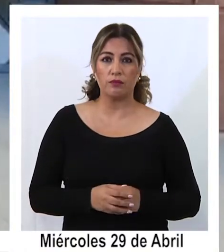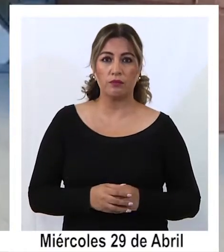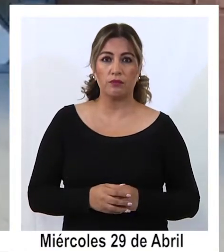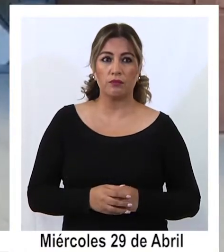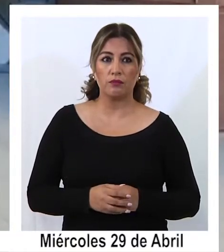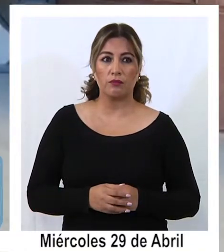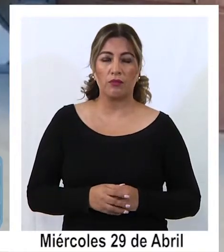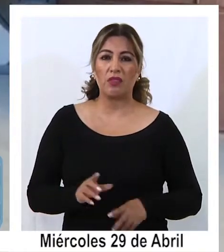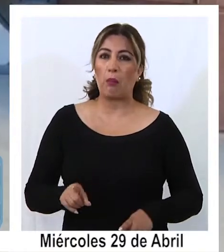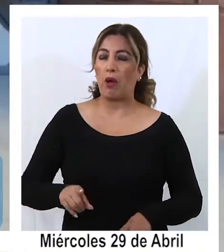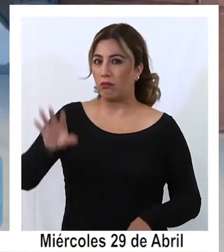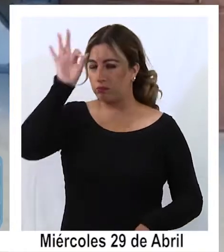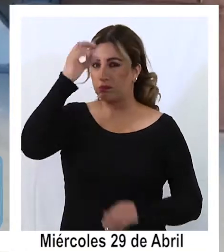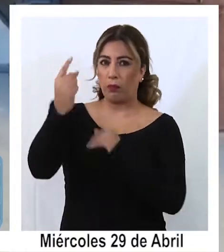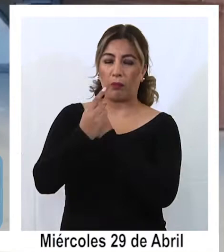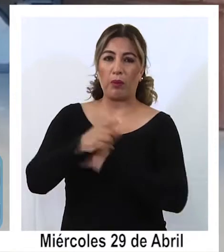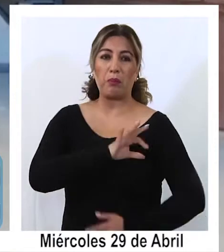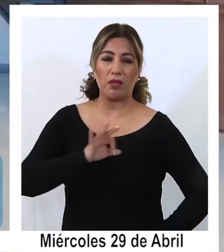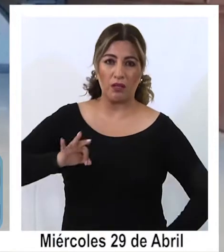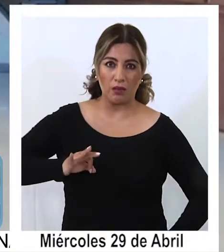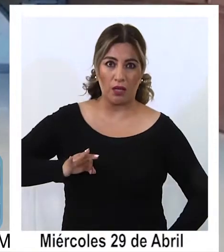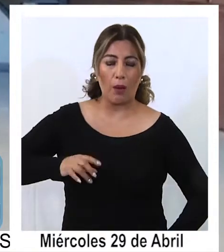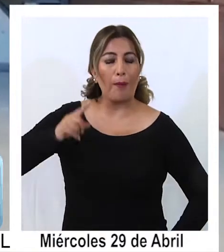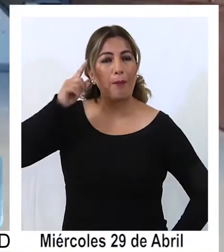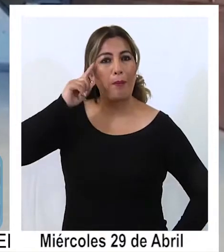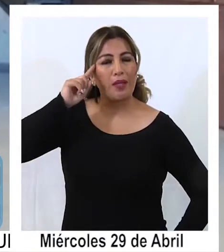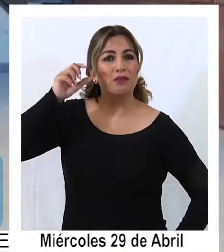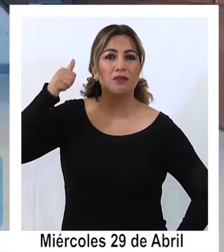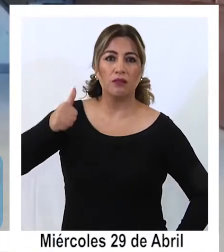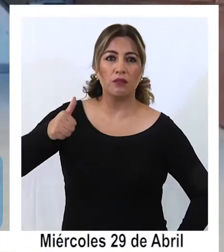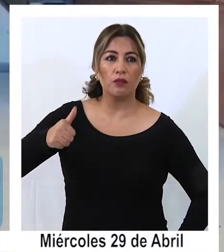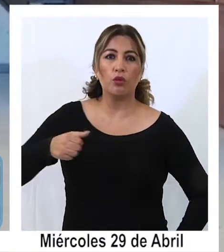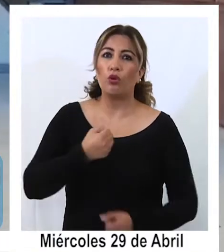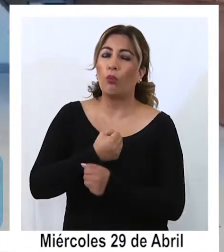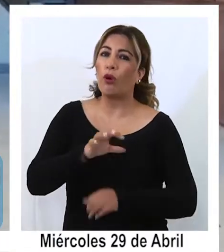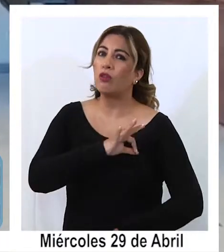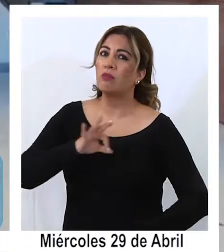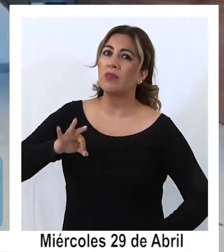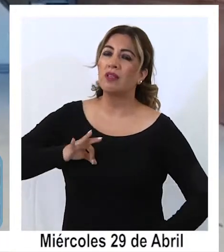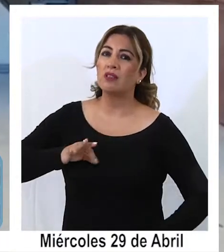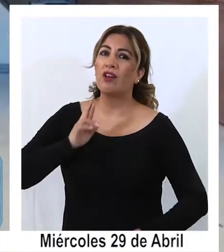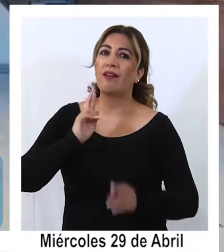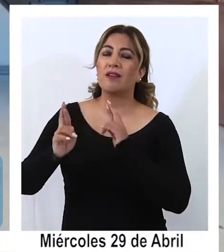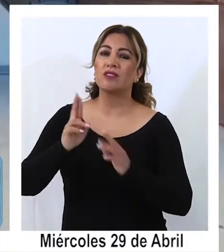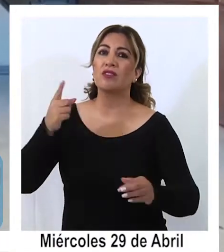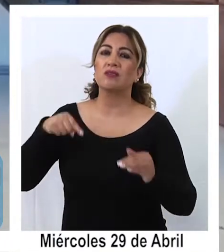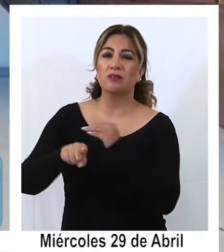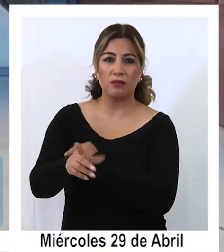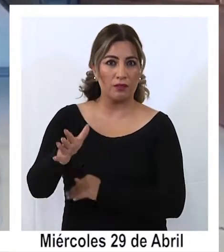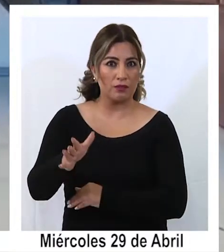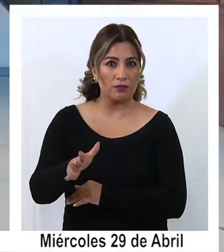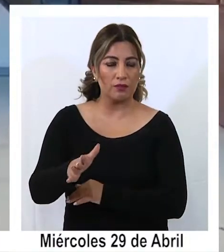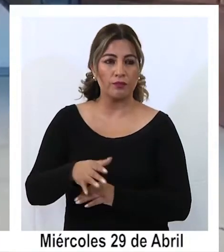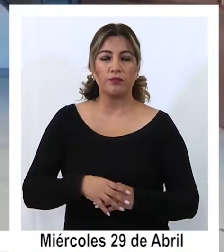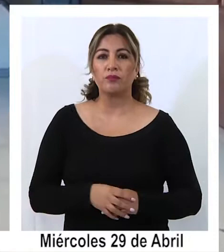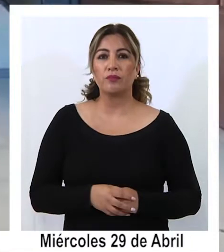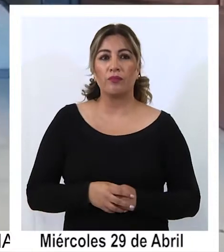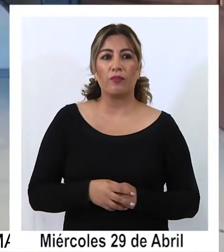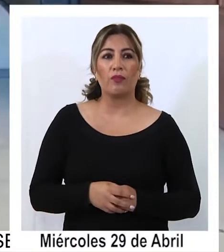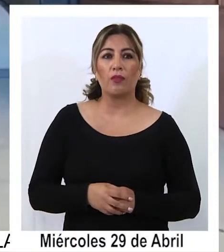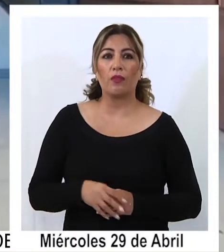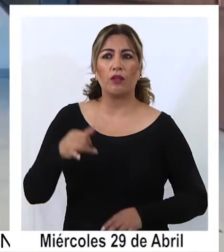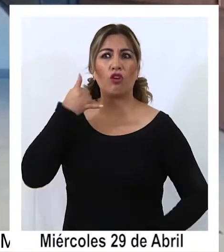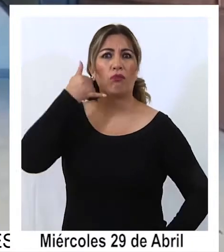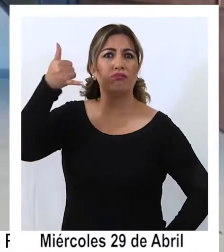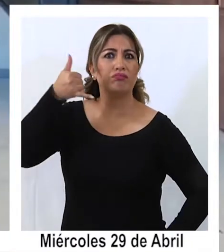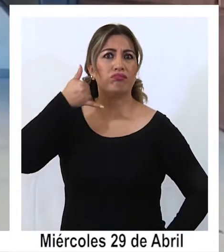juzgada. Espero que el Ministerio recapacite. No he logrado hablar con el Ministro de Relaciones Exteriores, quien, a pesar de haberlo llamado reiteradas veces,